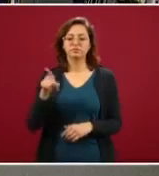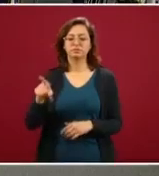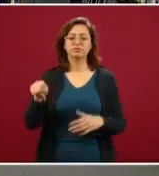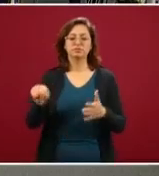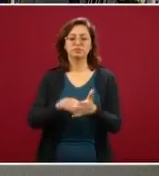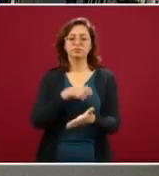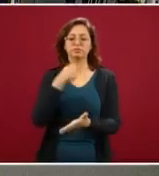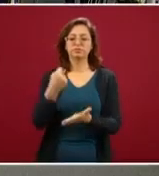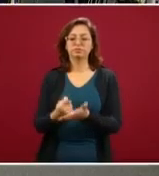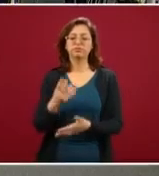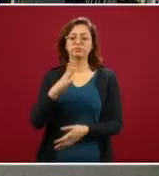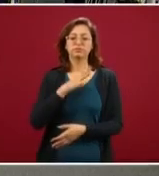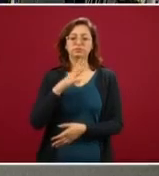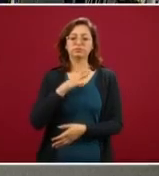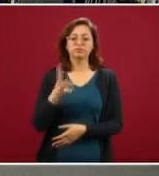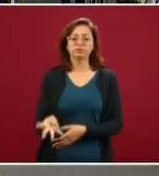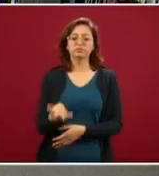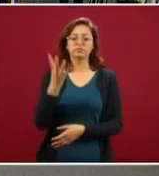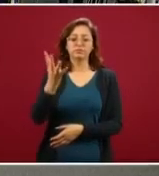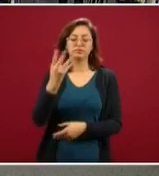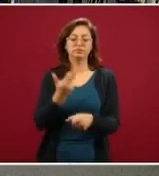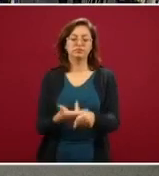Sí, son 4 hospitales